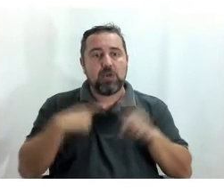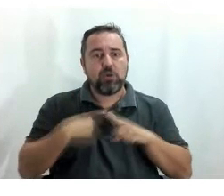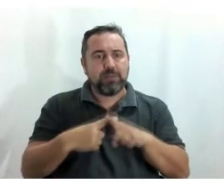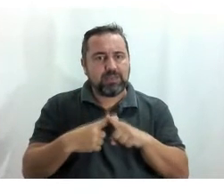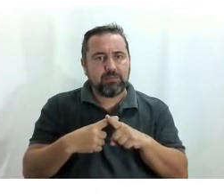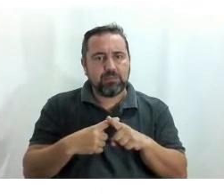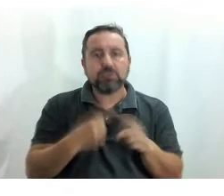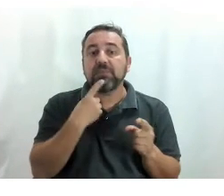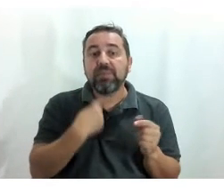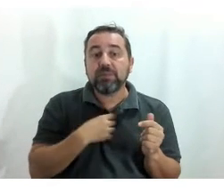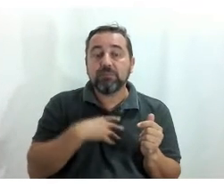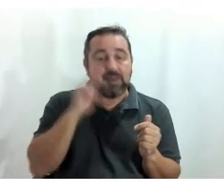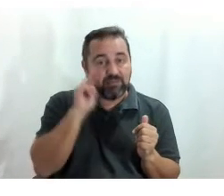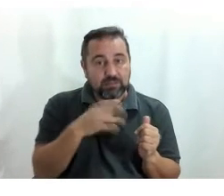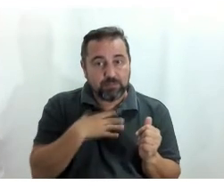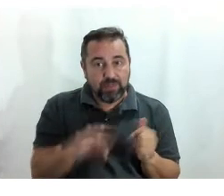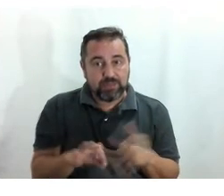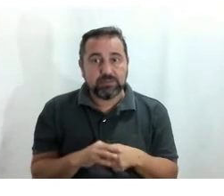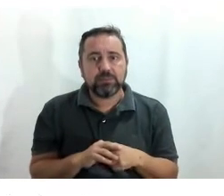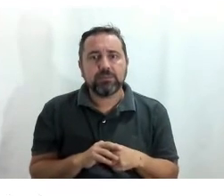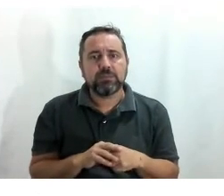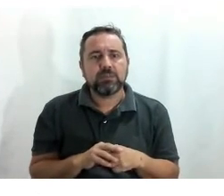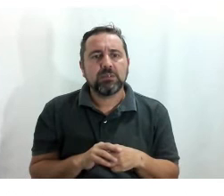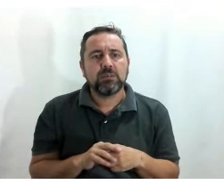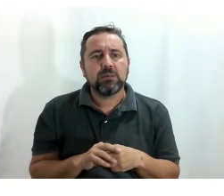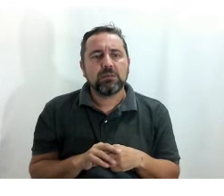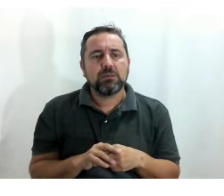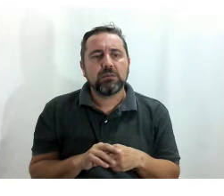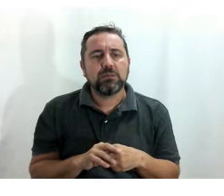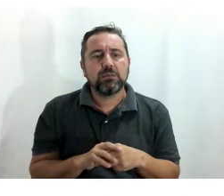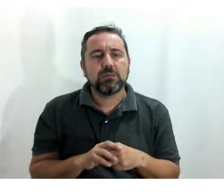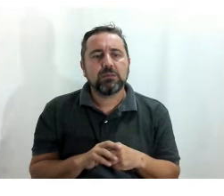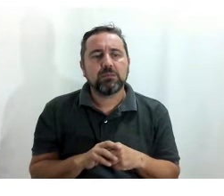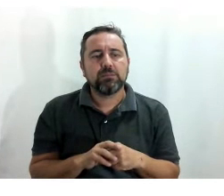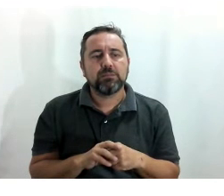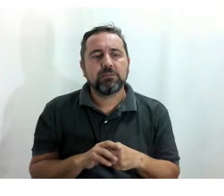favor, si la podéis ver. Un segundito.